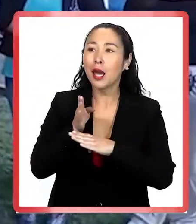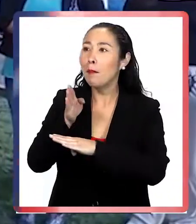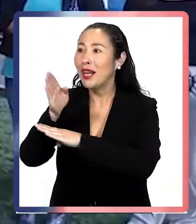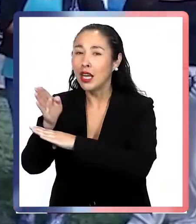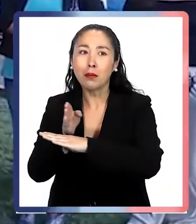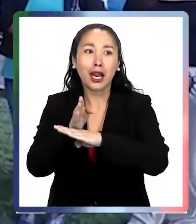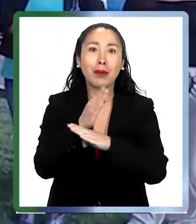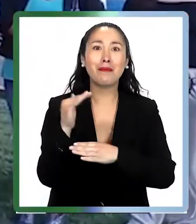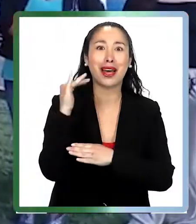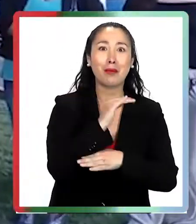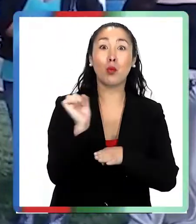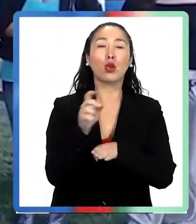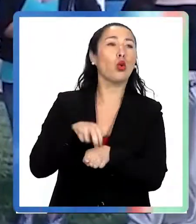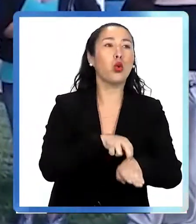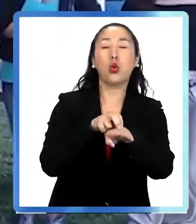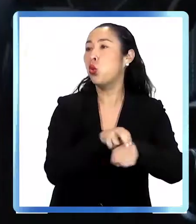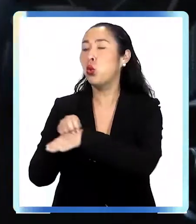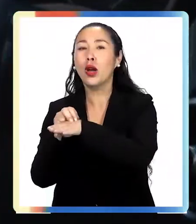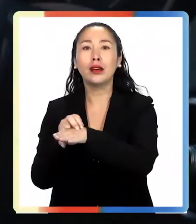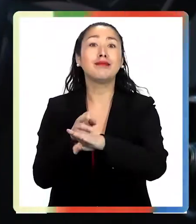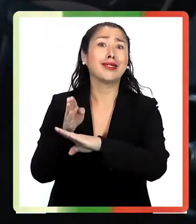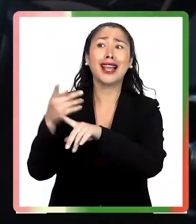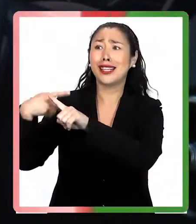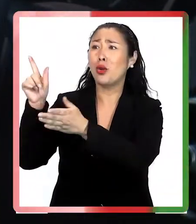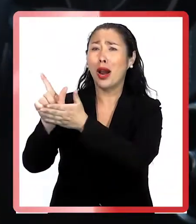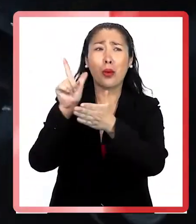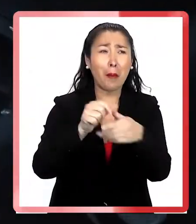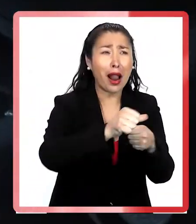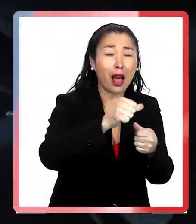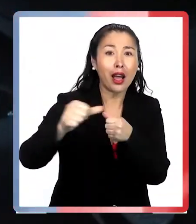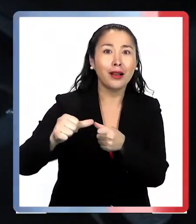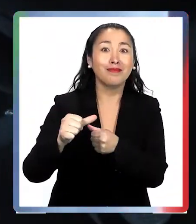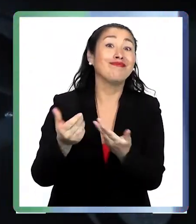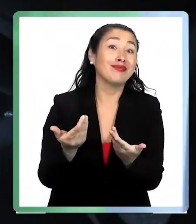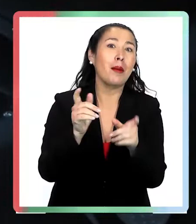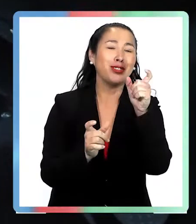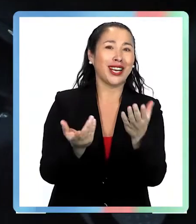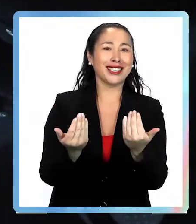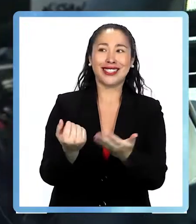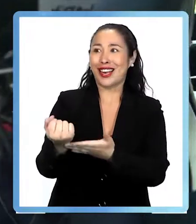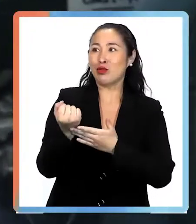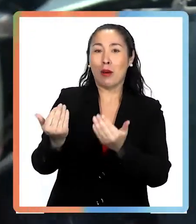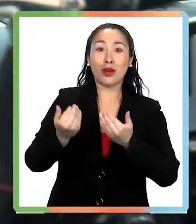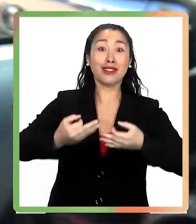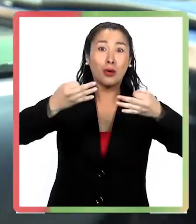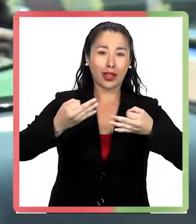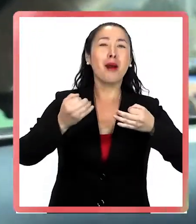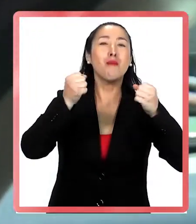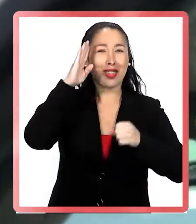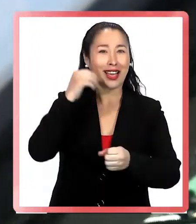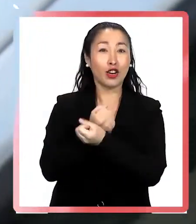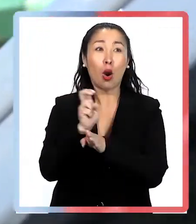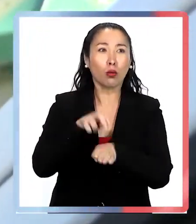tener desplazamientos más rápidos, poder cubrir mayor territorio donde las personas necesitan nuestra presencia y brindar